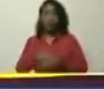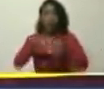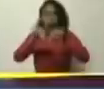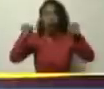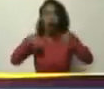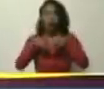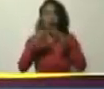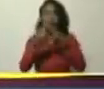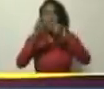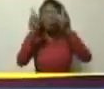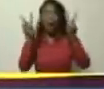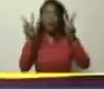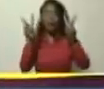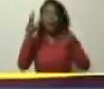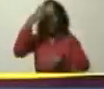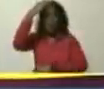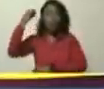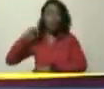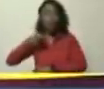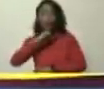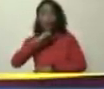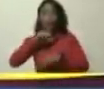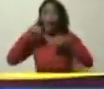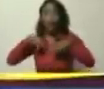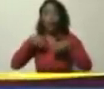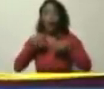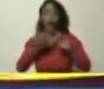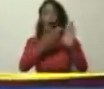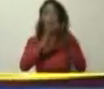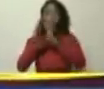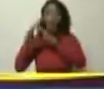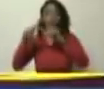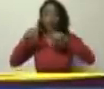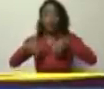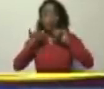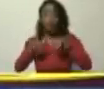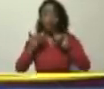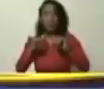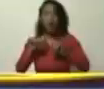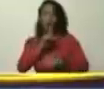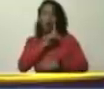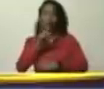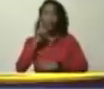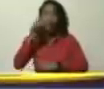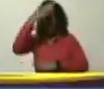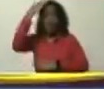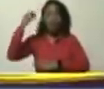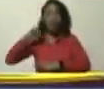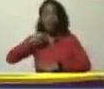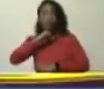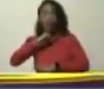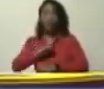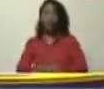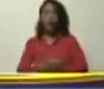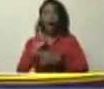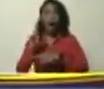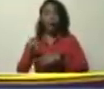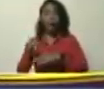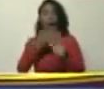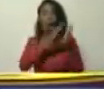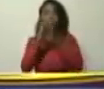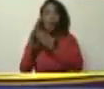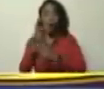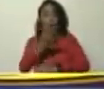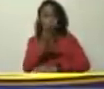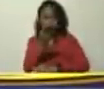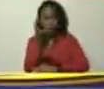paz Francisco de Miranda en la urbanización de este mismo nombre, Francisco de Miranda. Este urbanismo lo conoce usted,